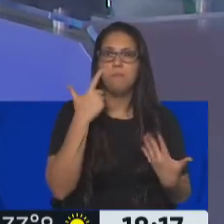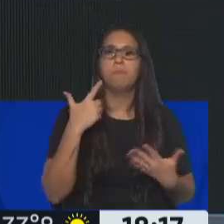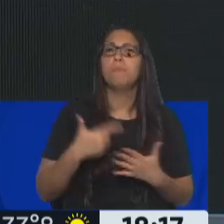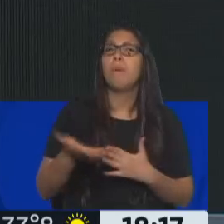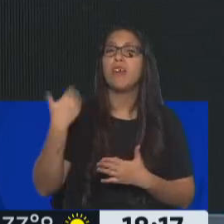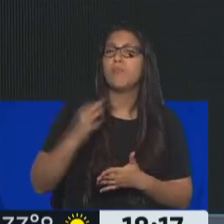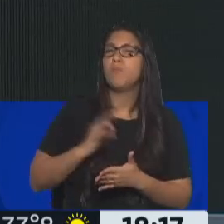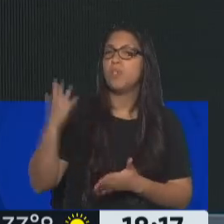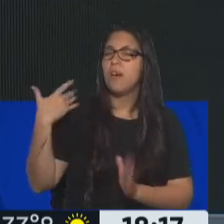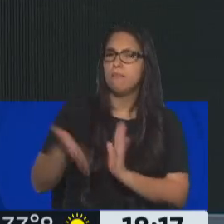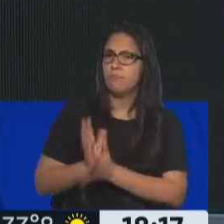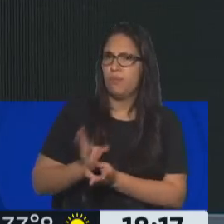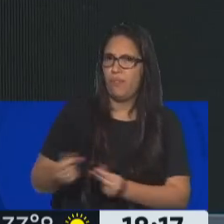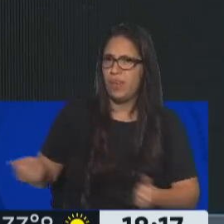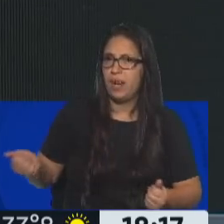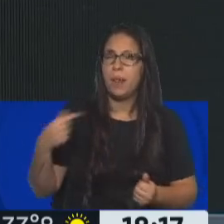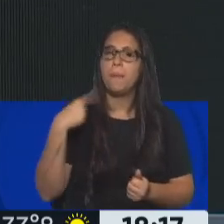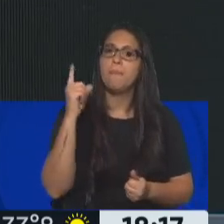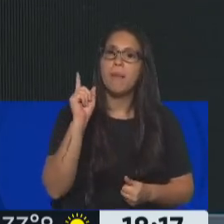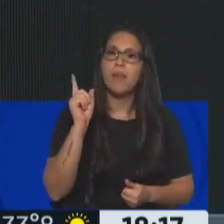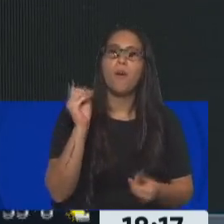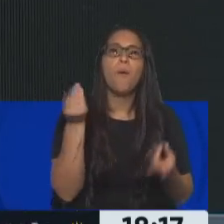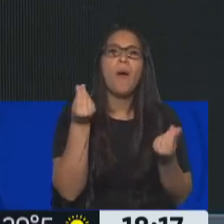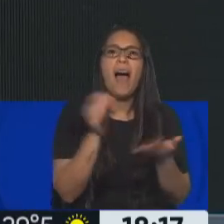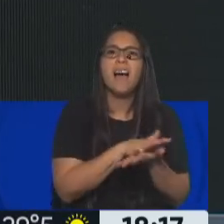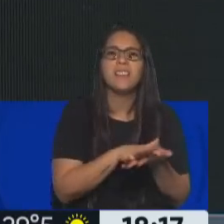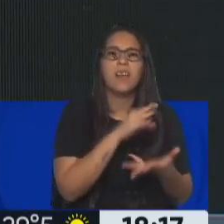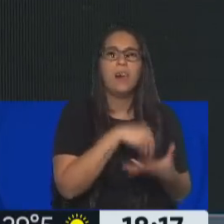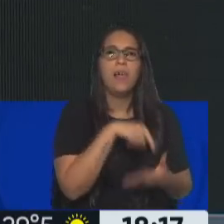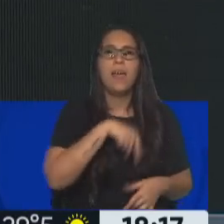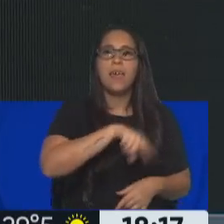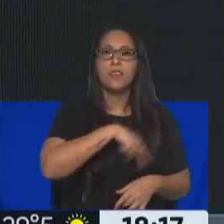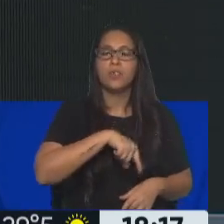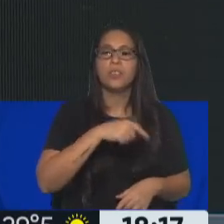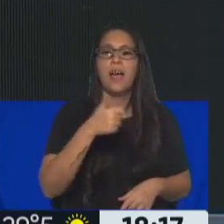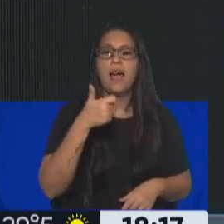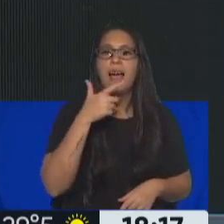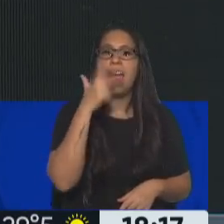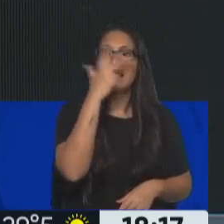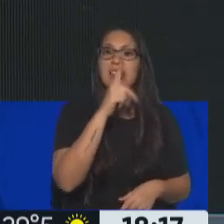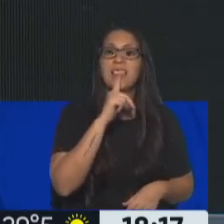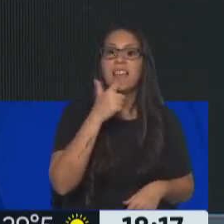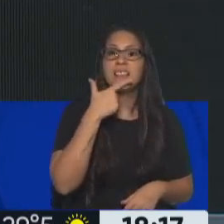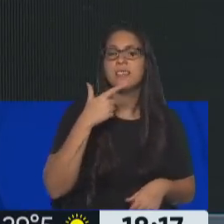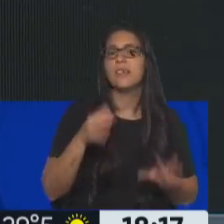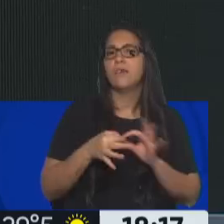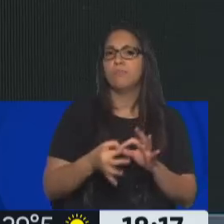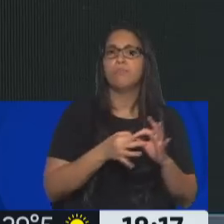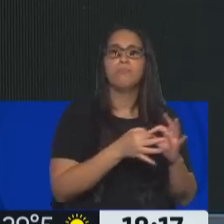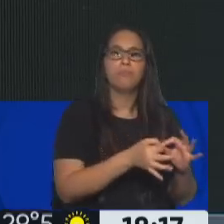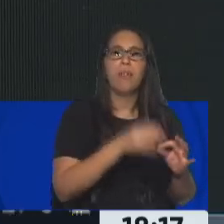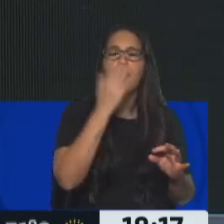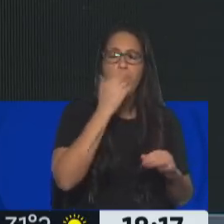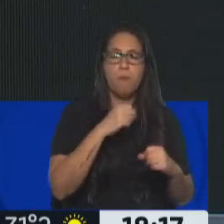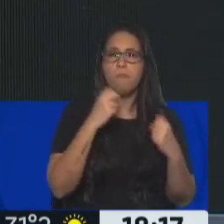desde hace tiempo, pero Tahrir al-Sham estaba vinculado a estas dos organizaciones, ¿no? Y después se enfrentó a